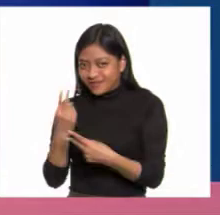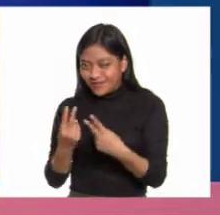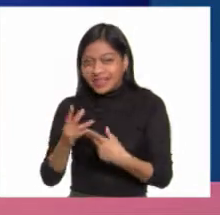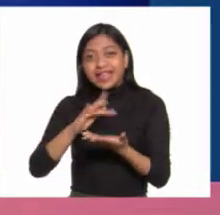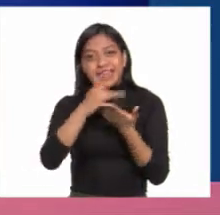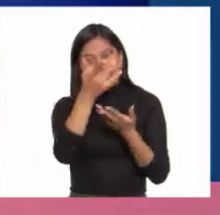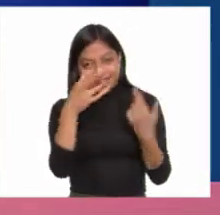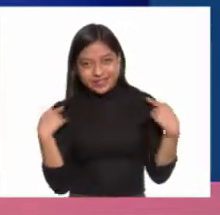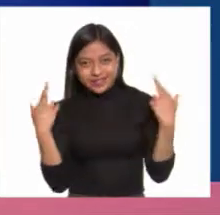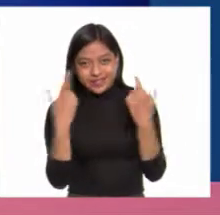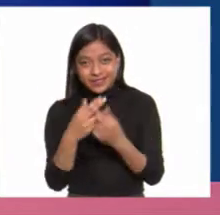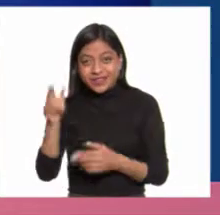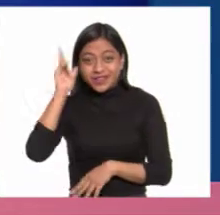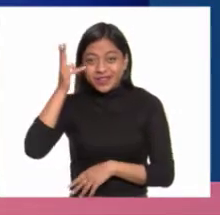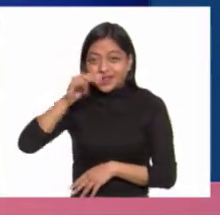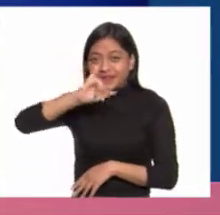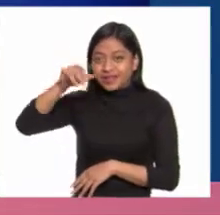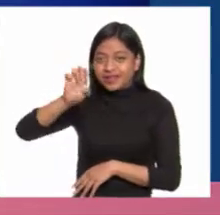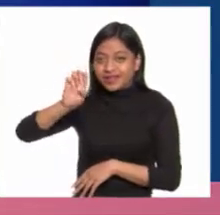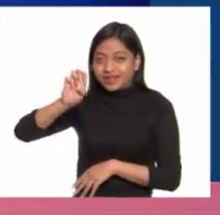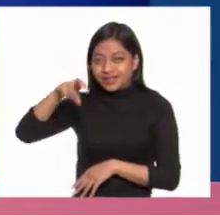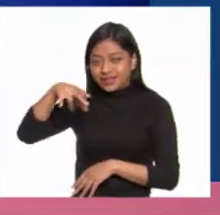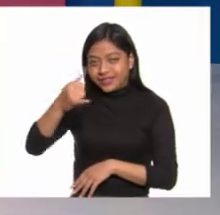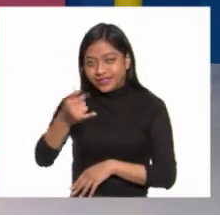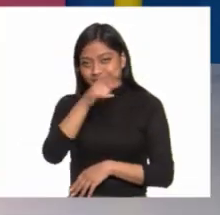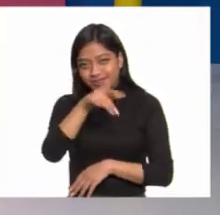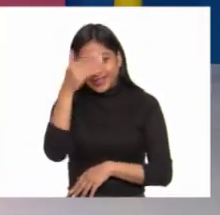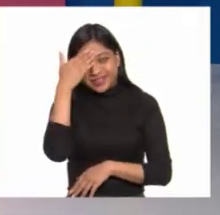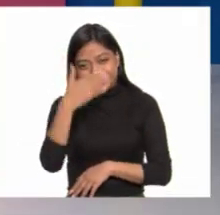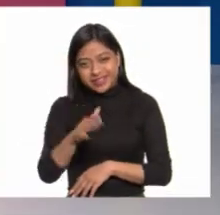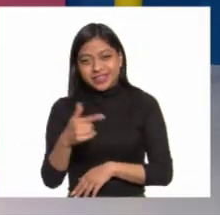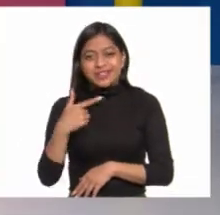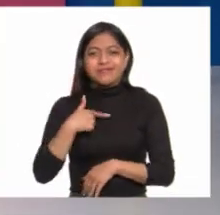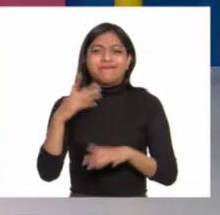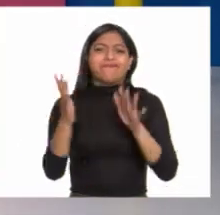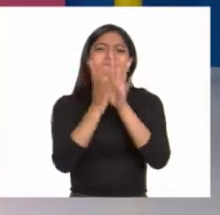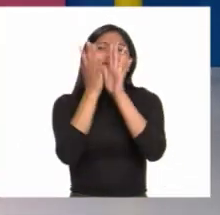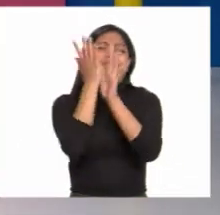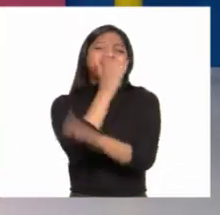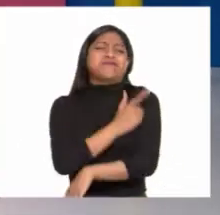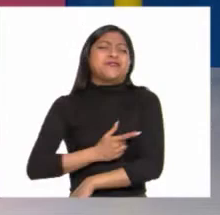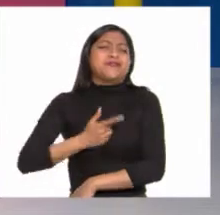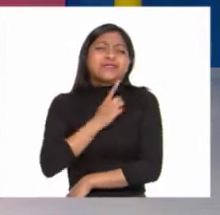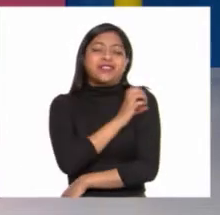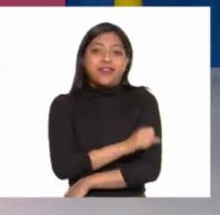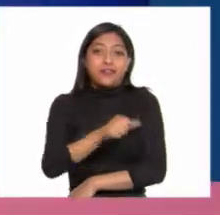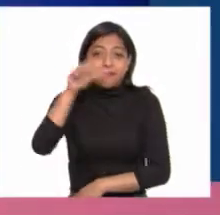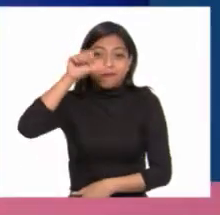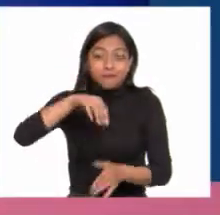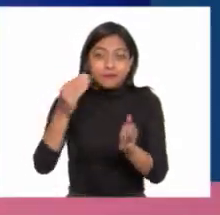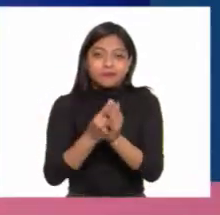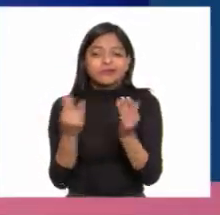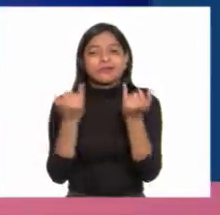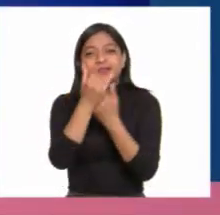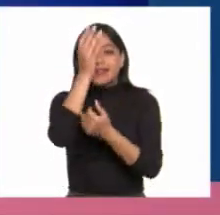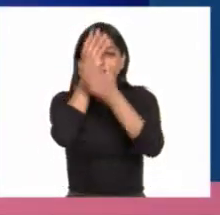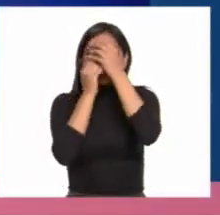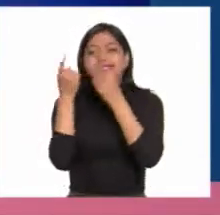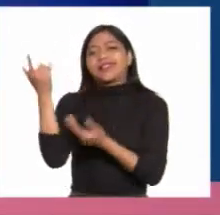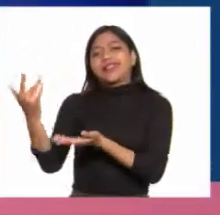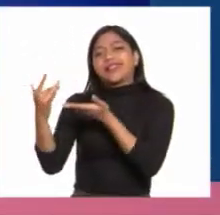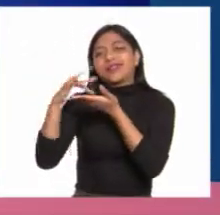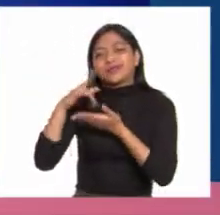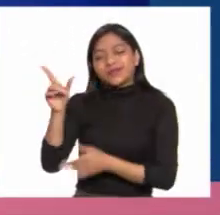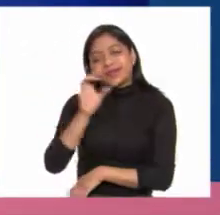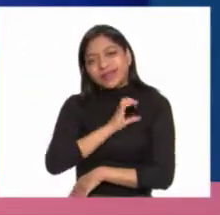¡Gracias, profe! ¡Hola, Jenny! Oh, ya saben que me encanta participar en estas clases y aprender con el apoyo de nuestro